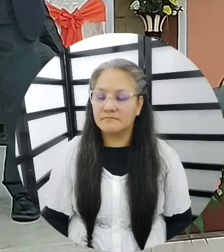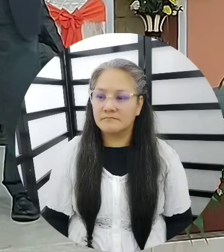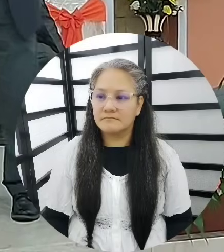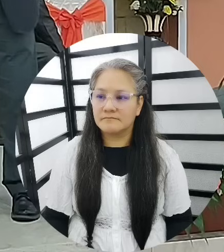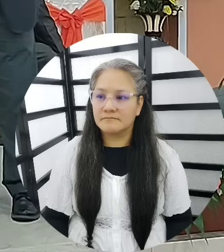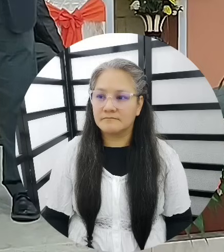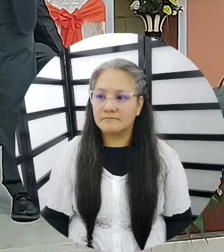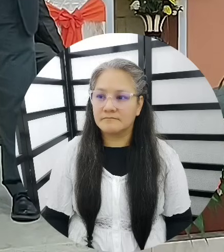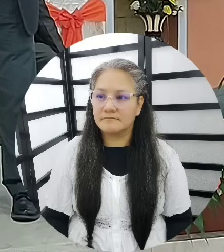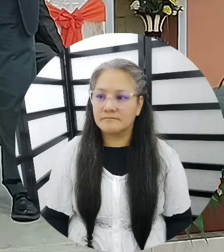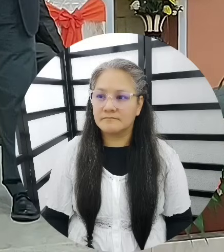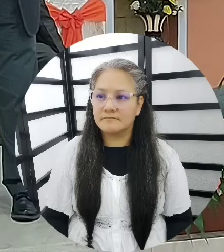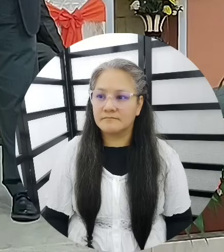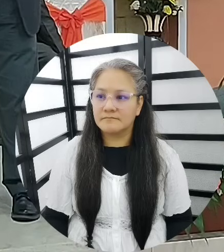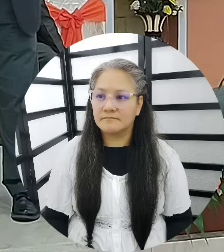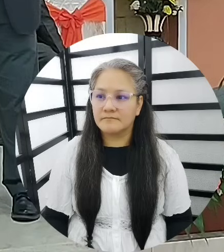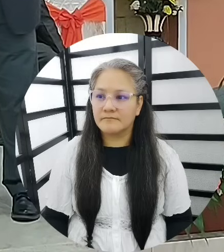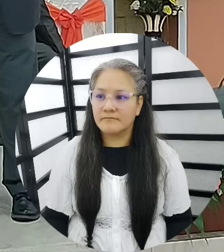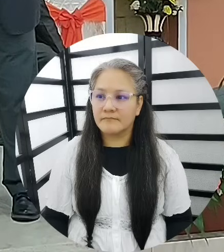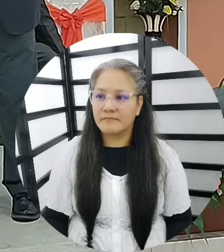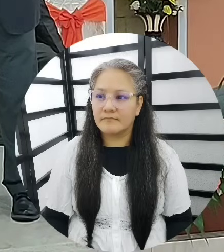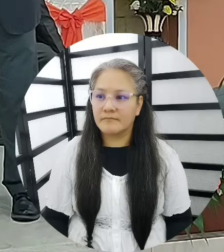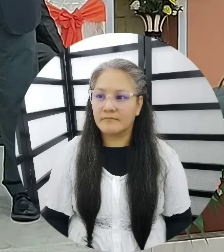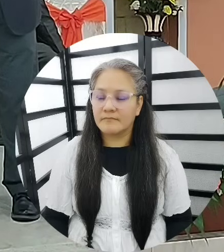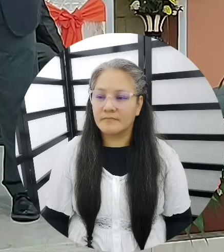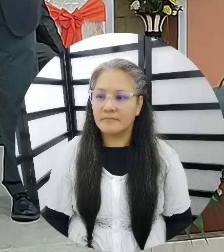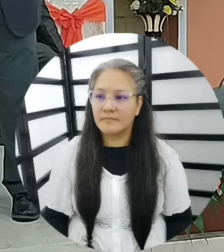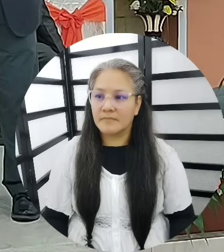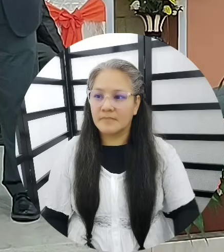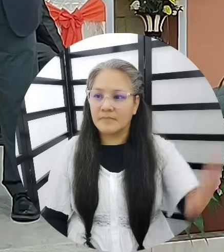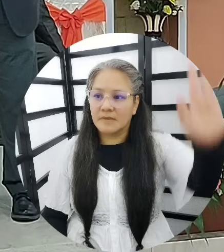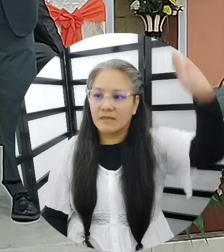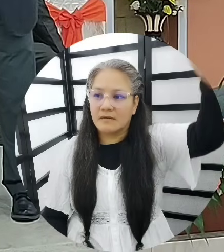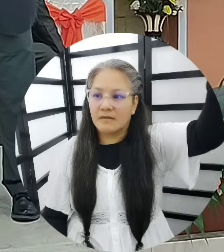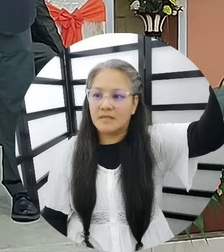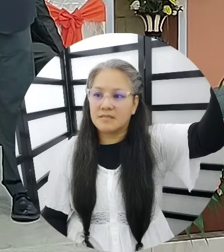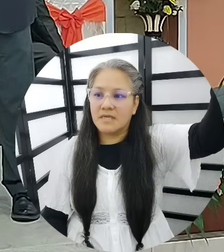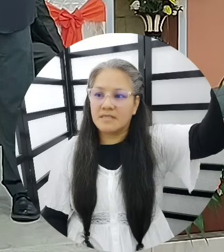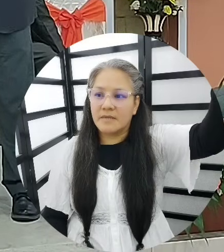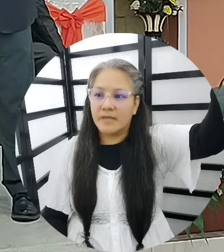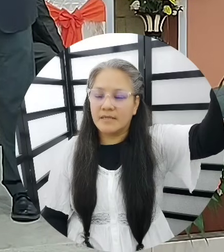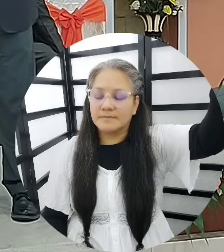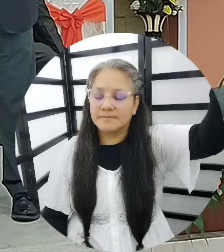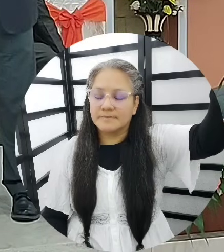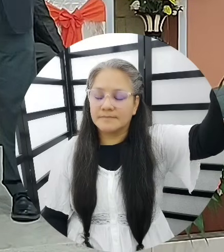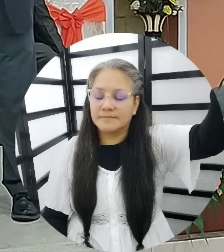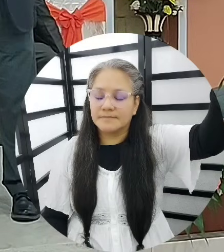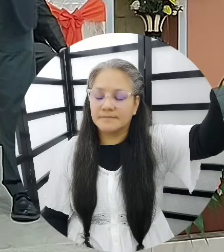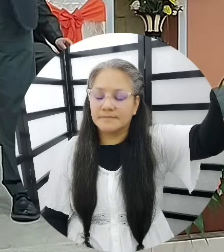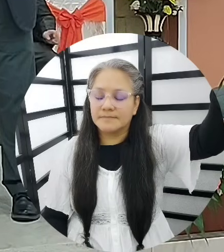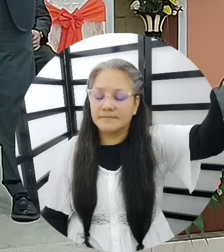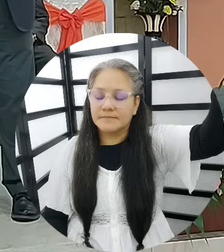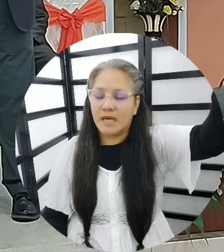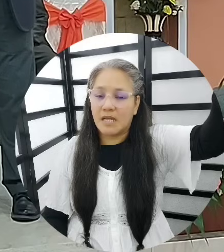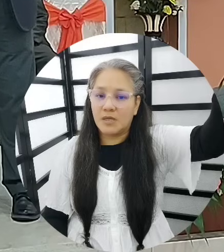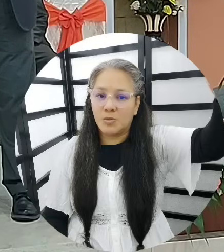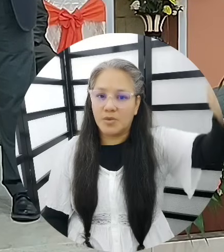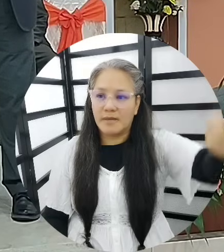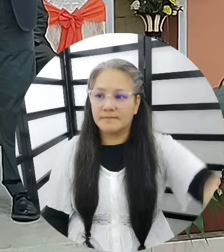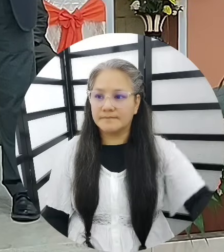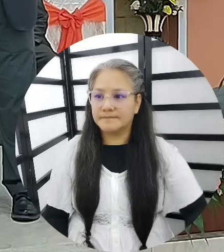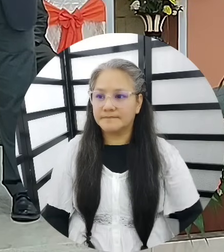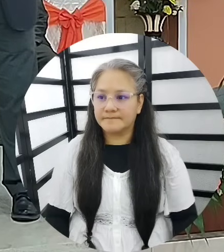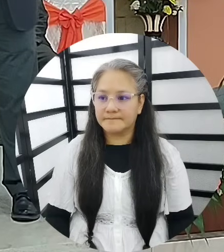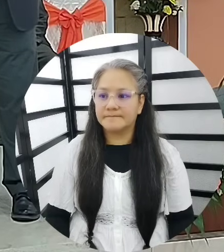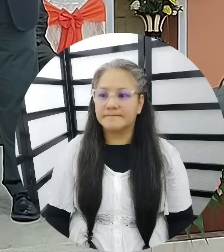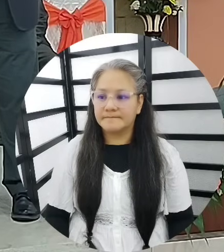vacía. El que oiga la palabra la puede oír de un asno, de una asna, como la oyó Balaam, aleluya,